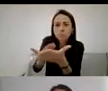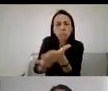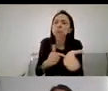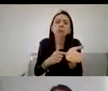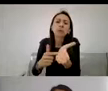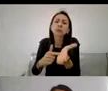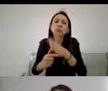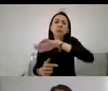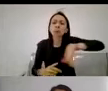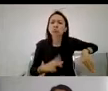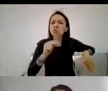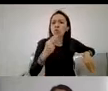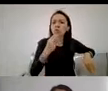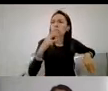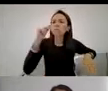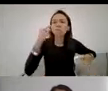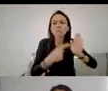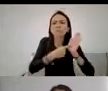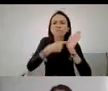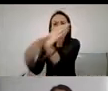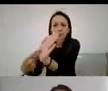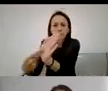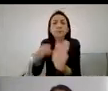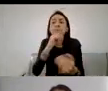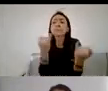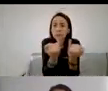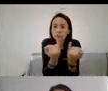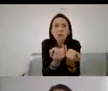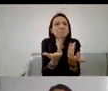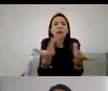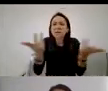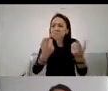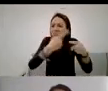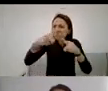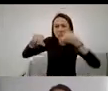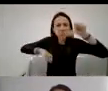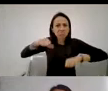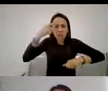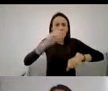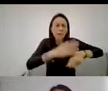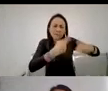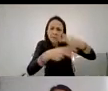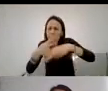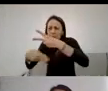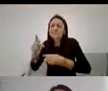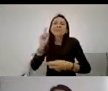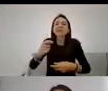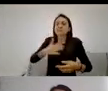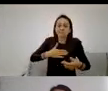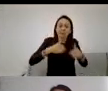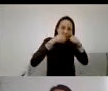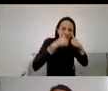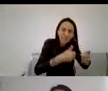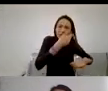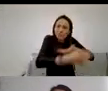también por actividades en donde generamos recursos de distintas formas. Tenemos cuotas de recuperación por servicios,